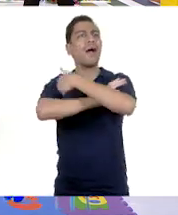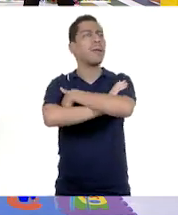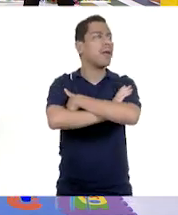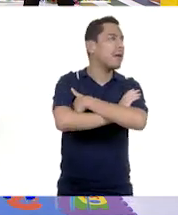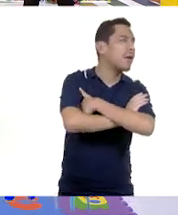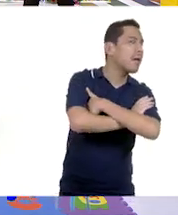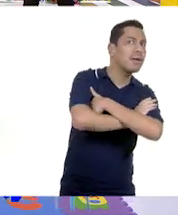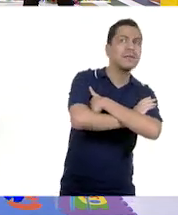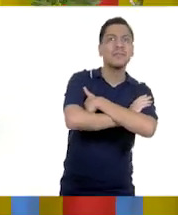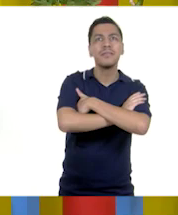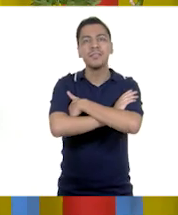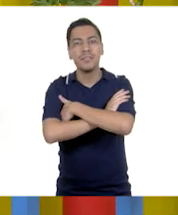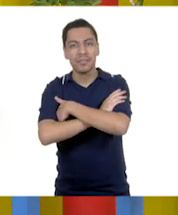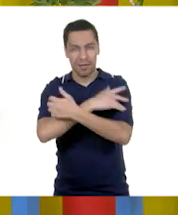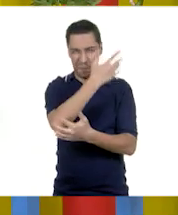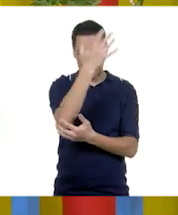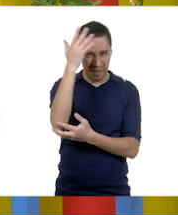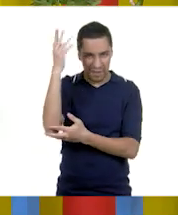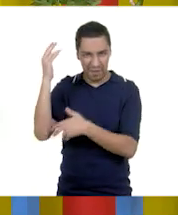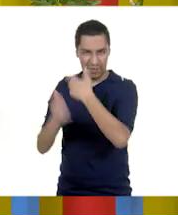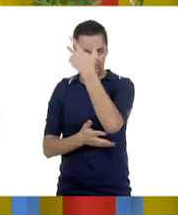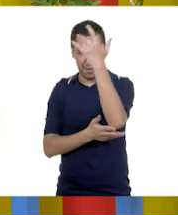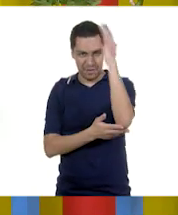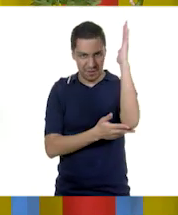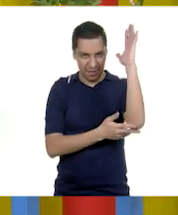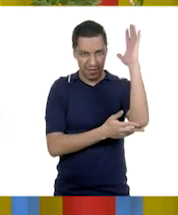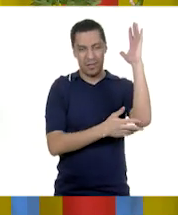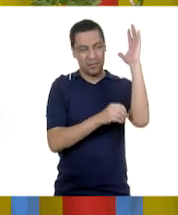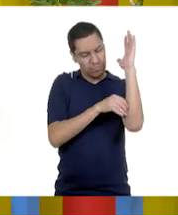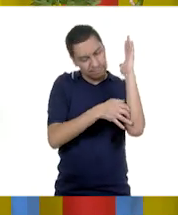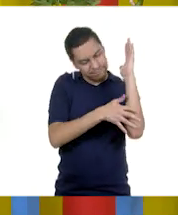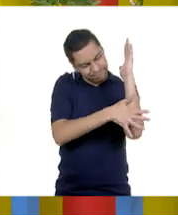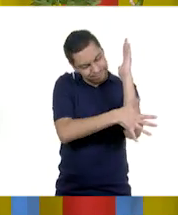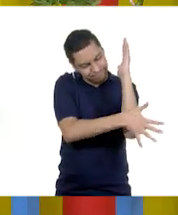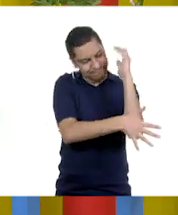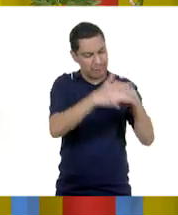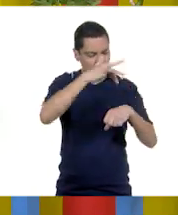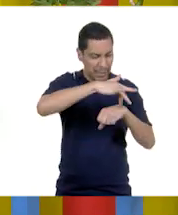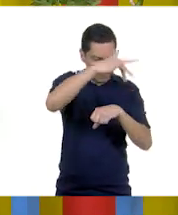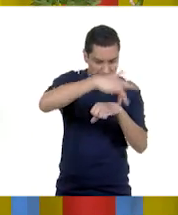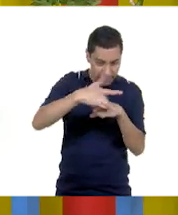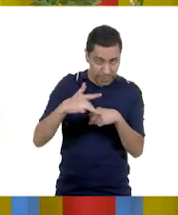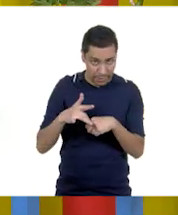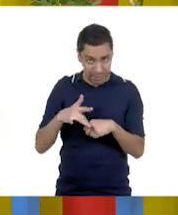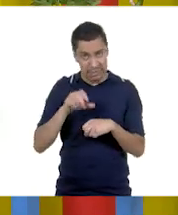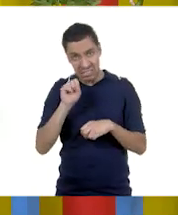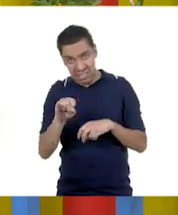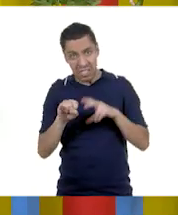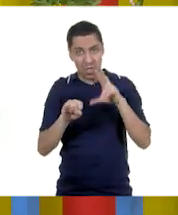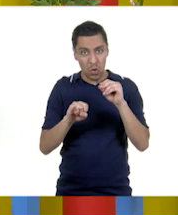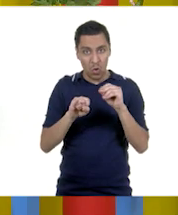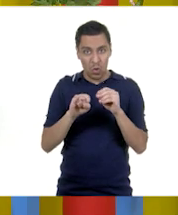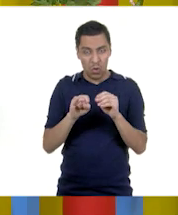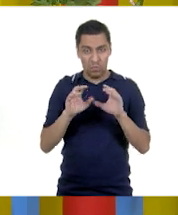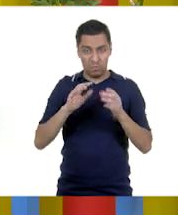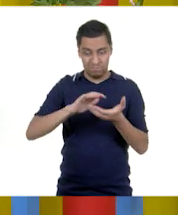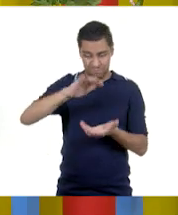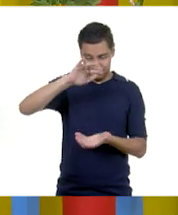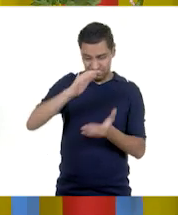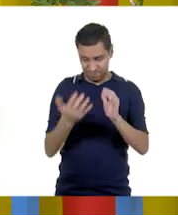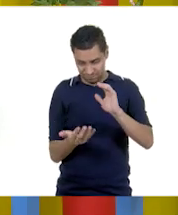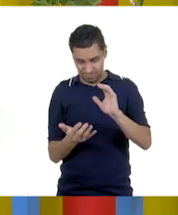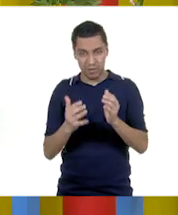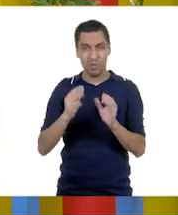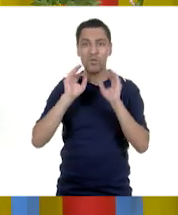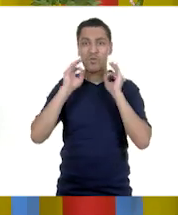rodean, las formas, las hojas, los tallos, si tienen espinas, el tamaño, es muy importante. Y